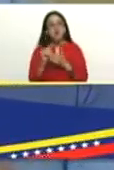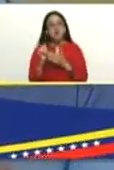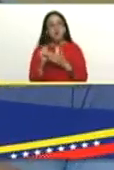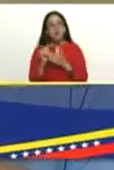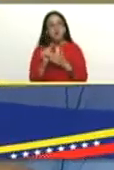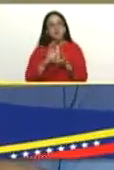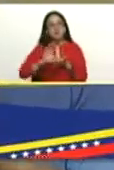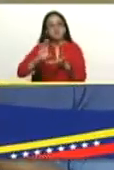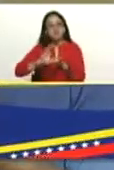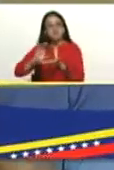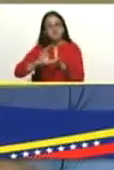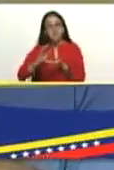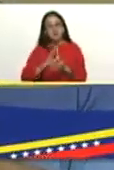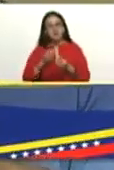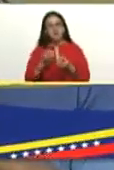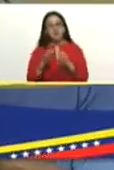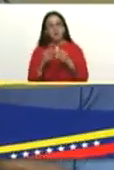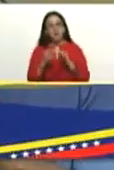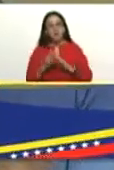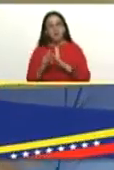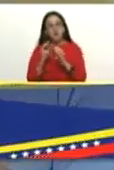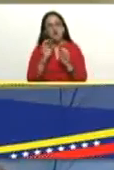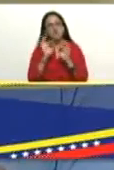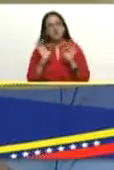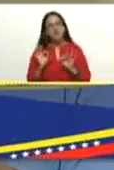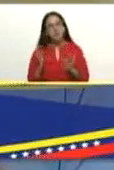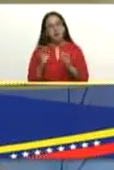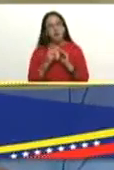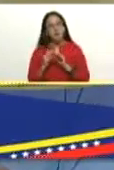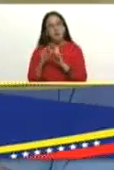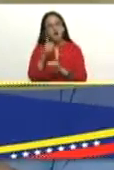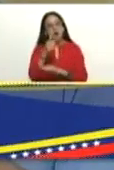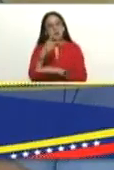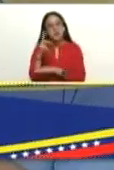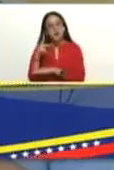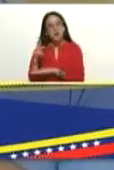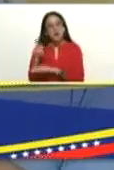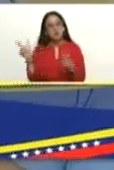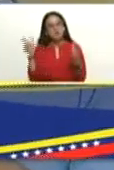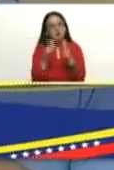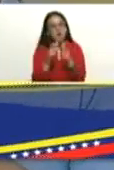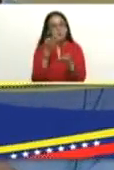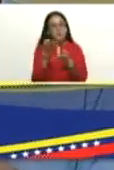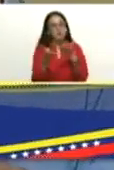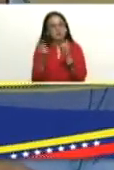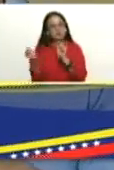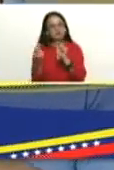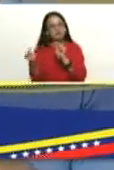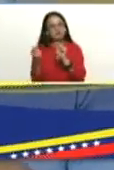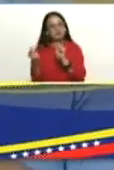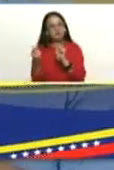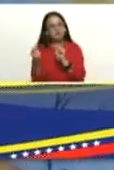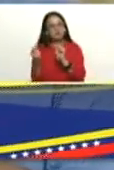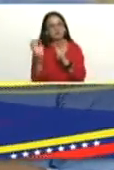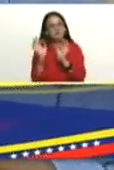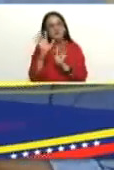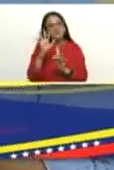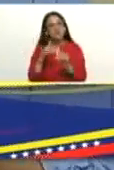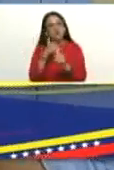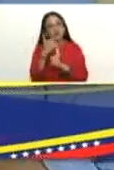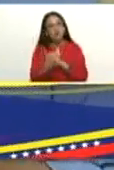de recursos que le vamos a dar a las comunas. La metodología es que las comunas por parroquia se reunieron, postularon, discutieron, consensuaron